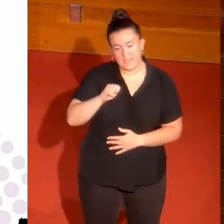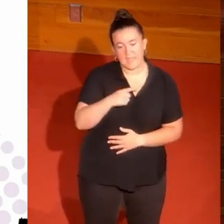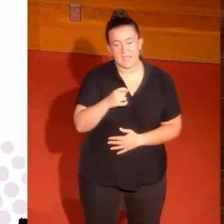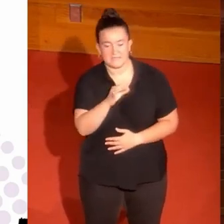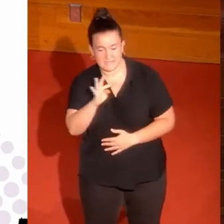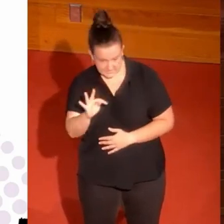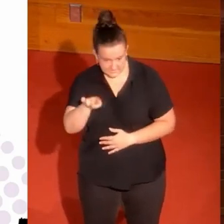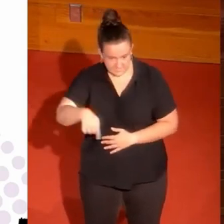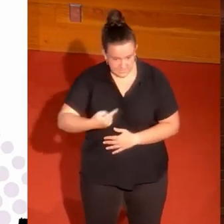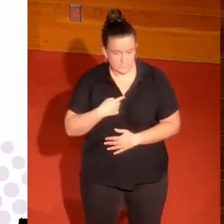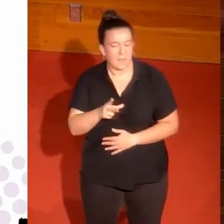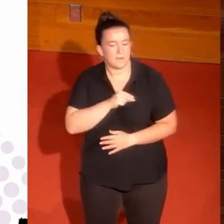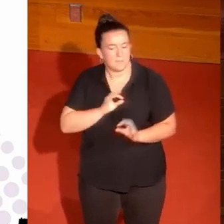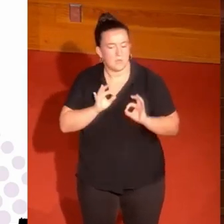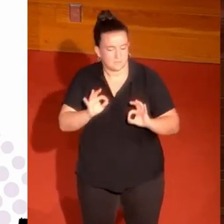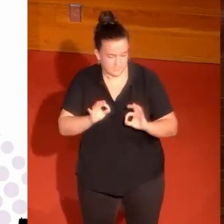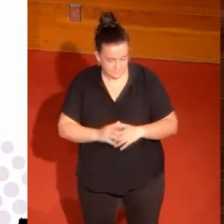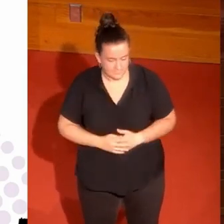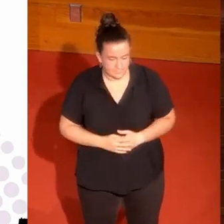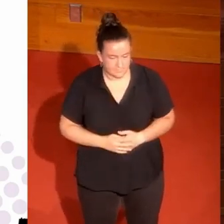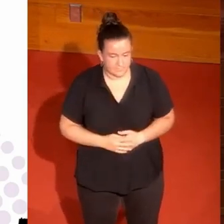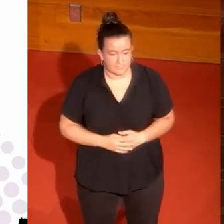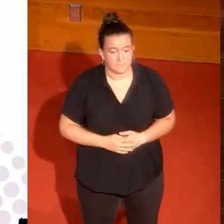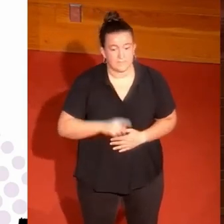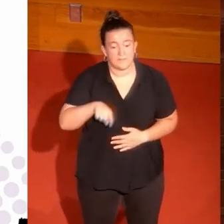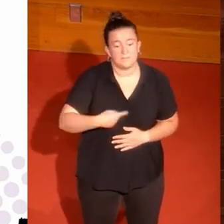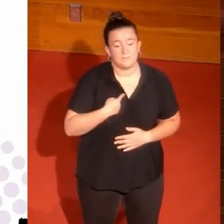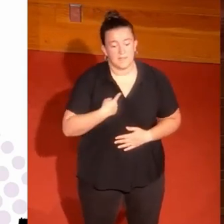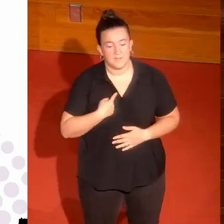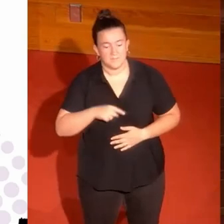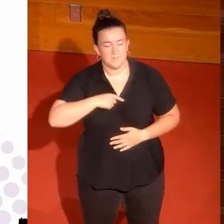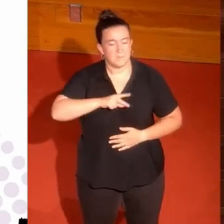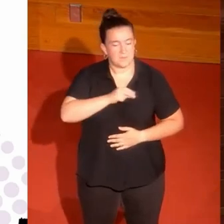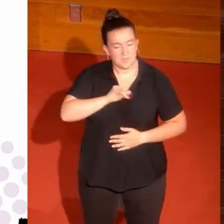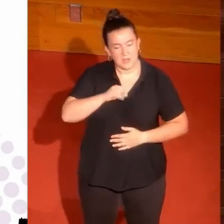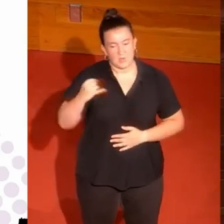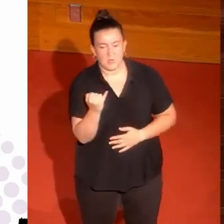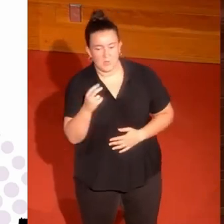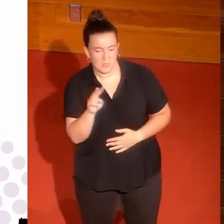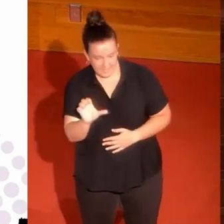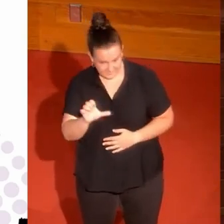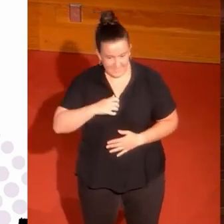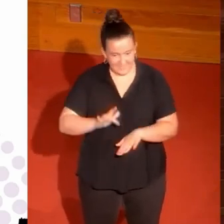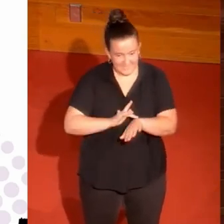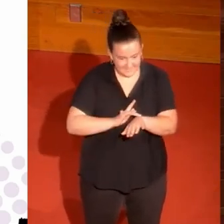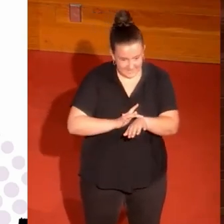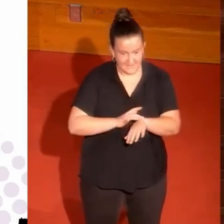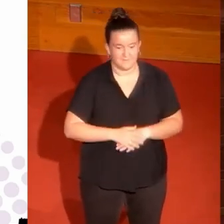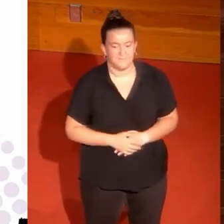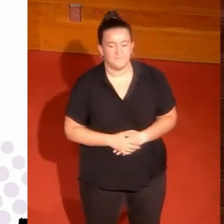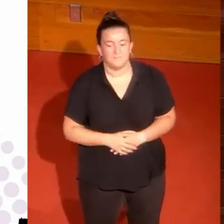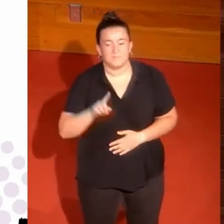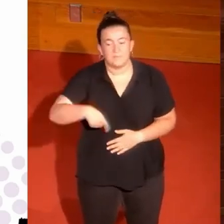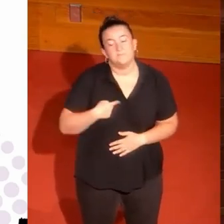saretan digo que obtenido el premio inj de periodismo digital en el año 2021 el premio Paco rabal de